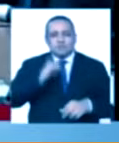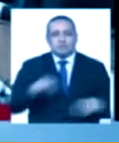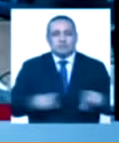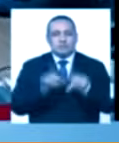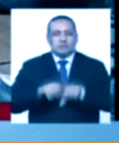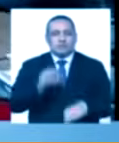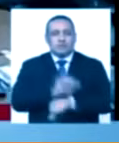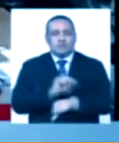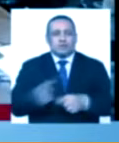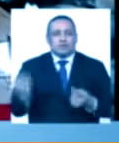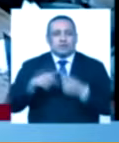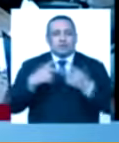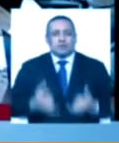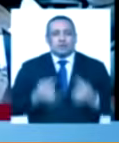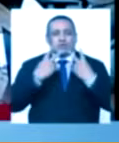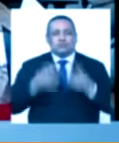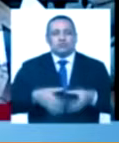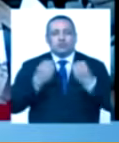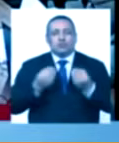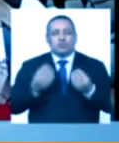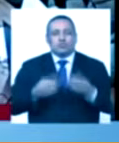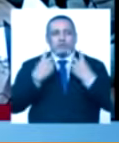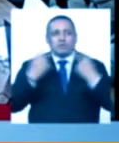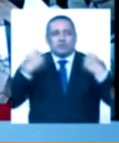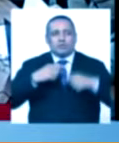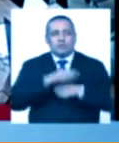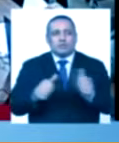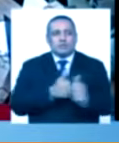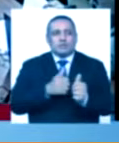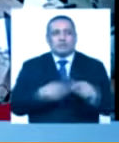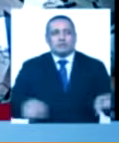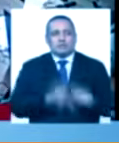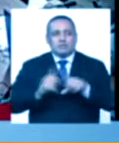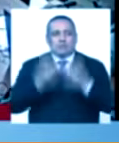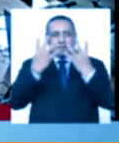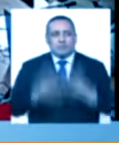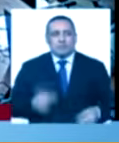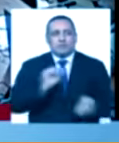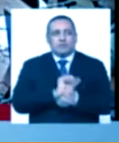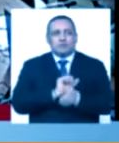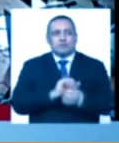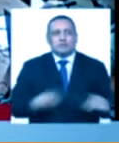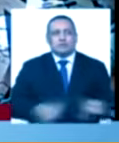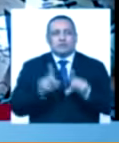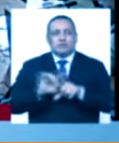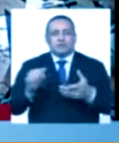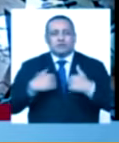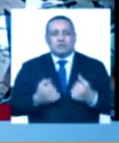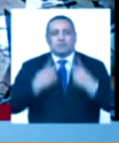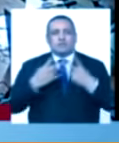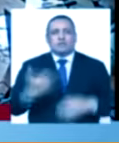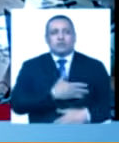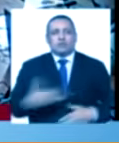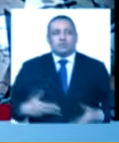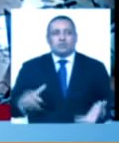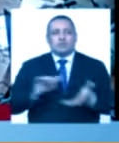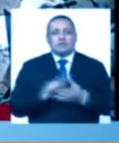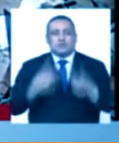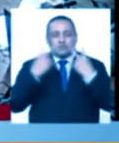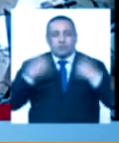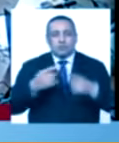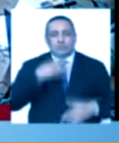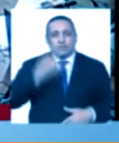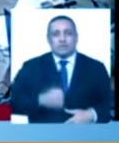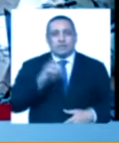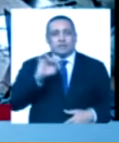bien presos en estos momentos, entonces no sé cómo es que estarían conspirando desde las rejas, ¿no? Y si usted dice que el gobierno que le sigue, que es bien cierto,